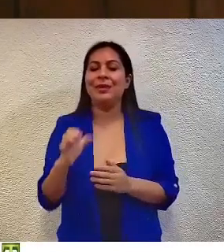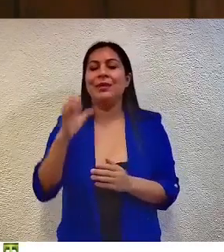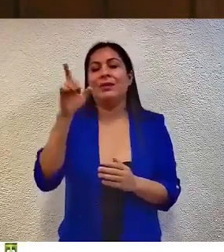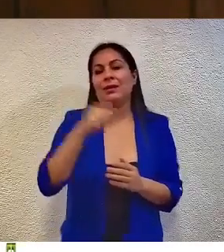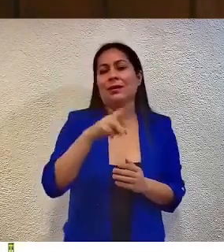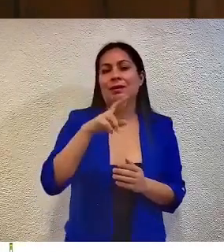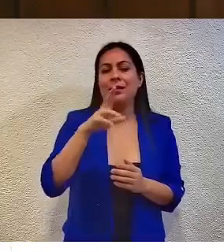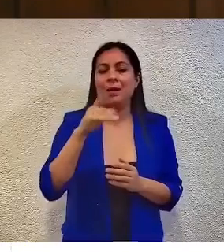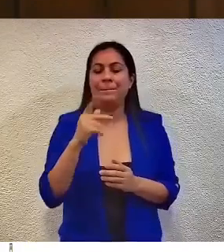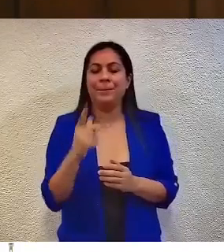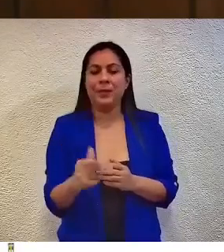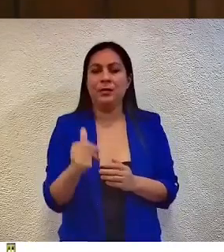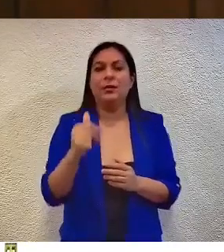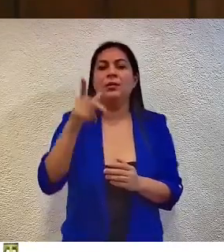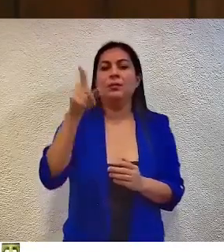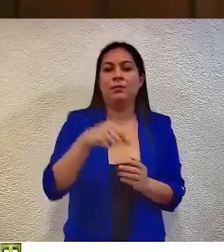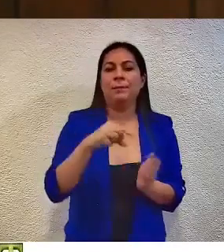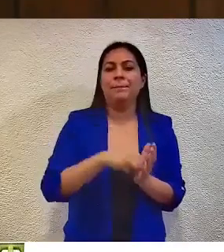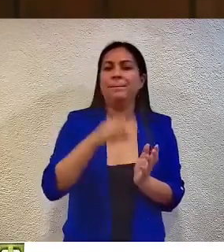TEE/RAP/20